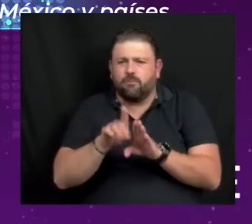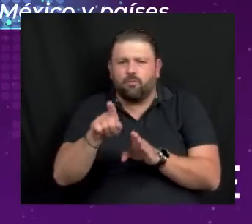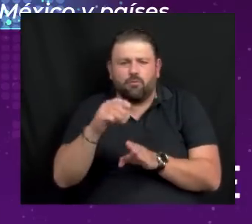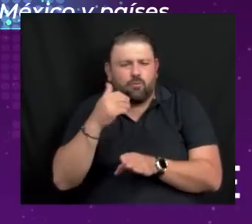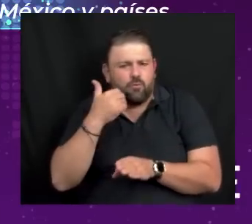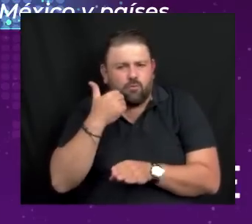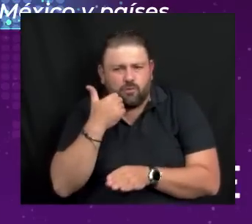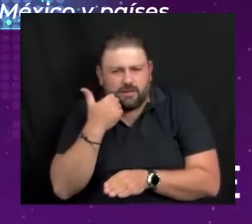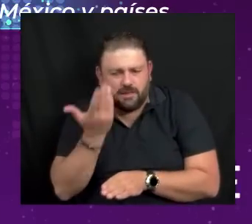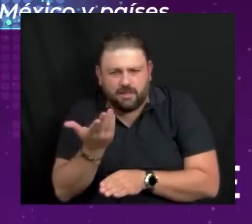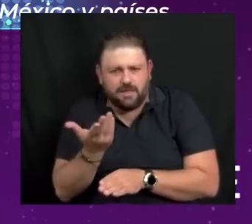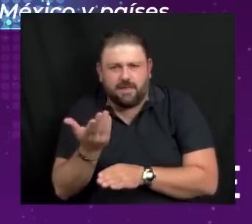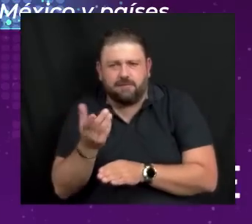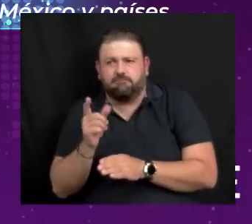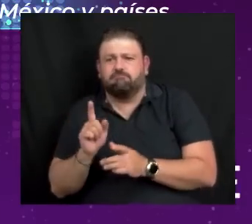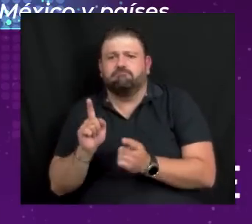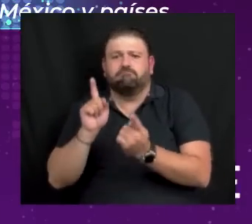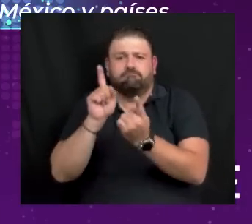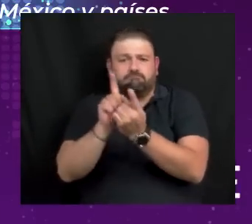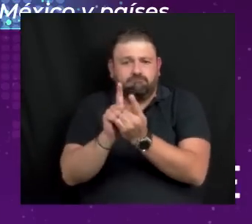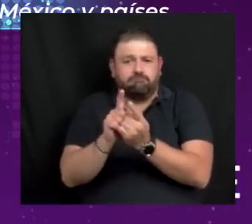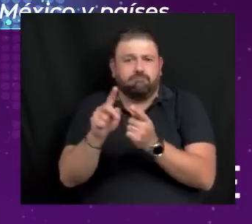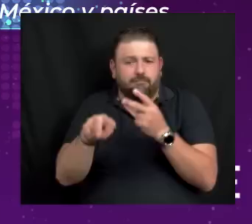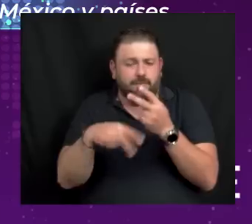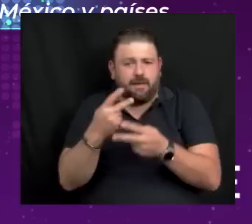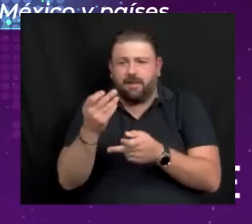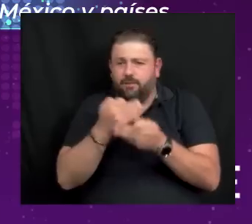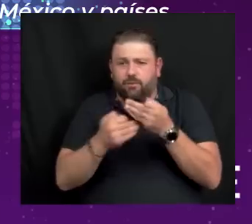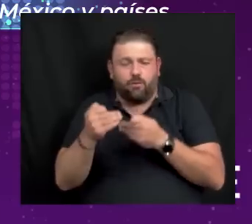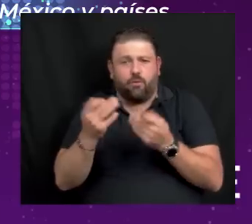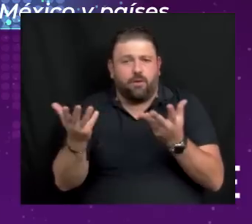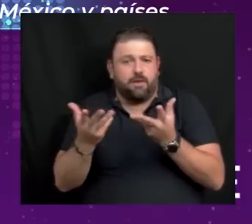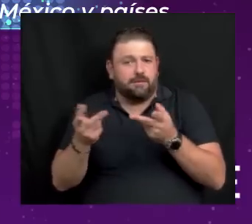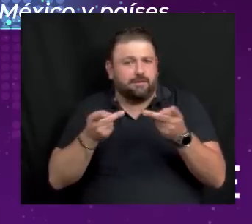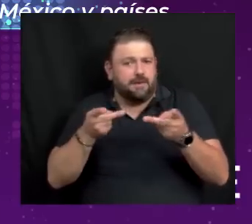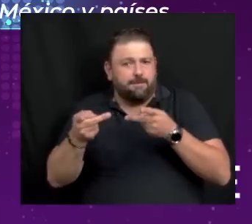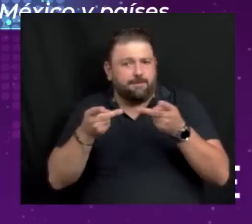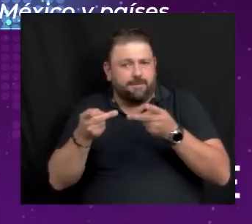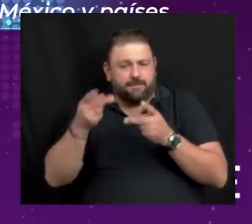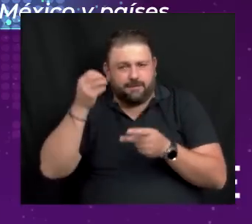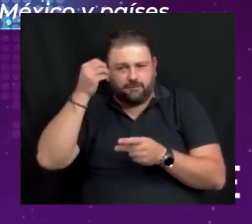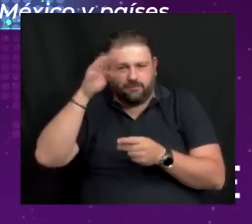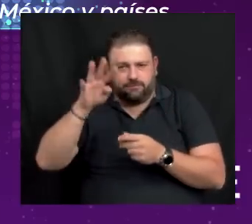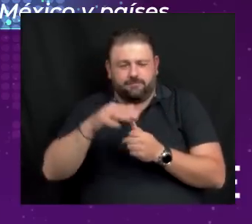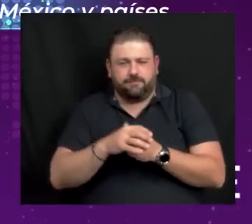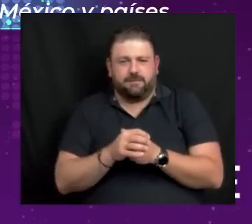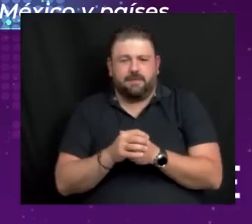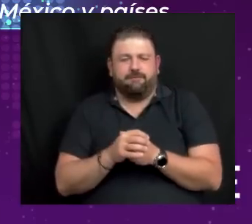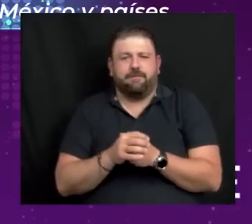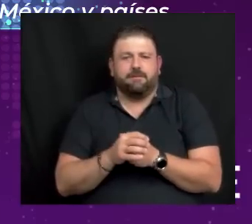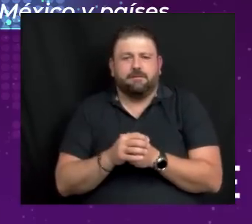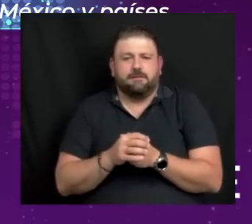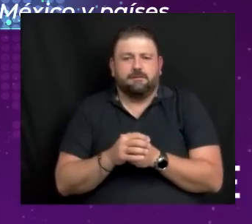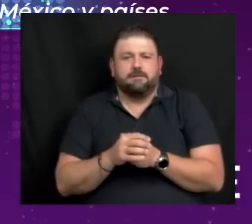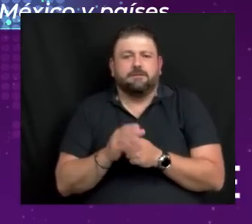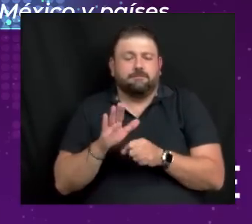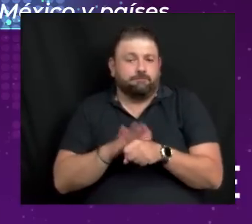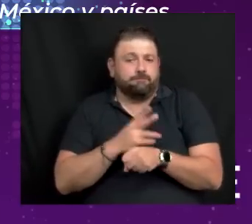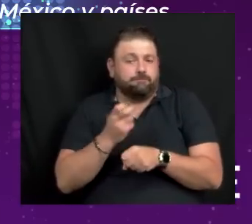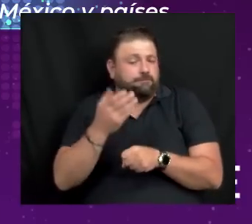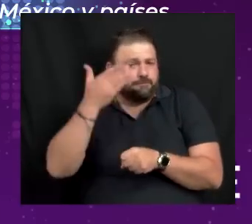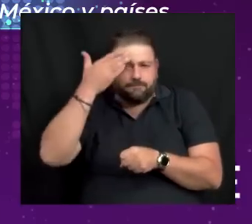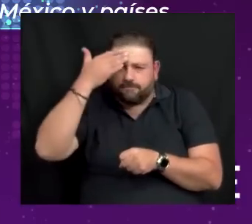no lo maneje OmniLife, como tengamos que estar con OmniLife en las partes